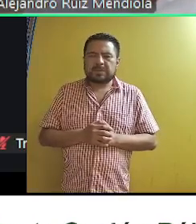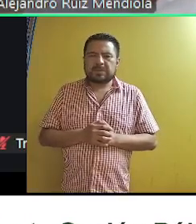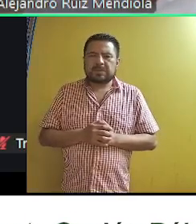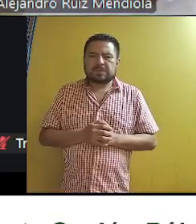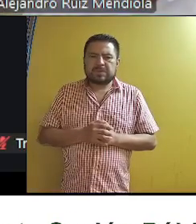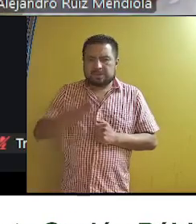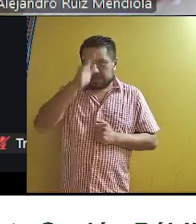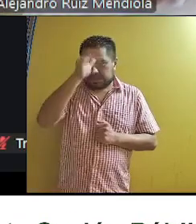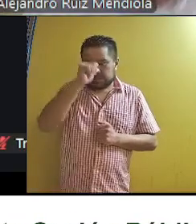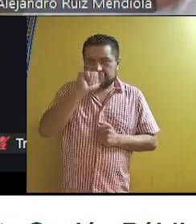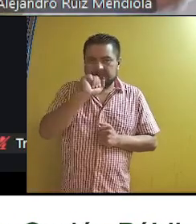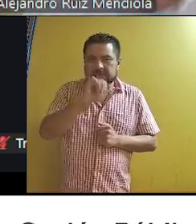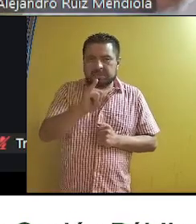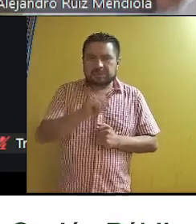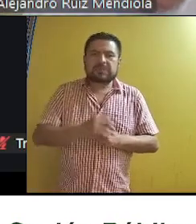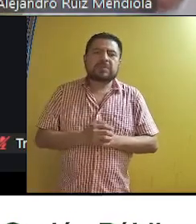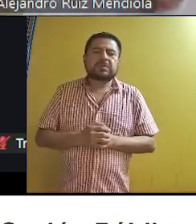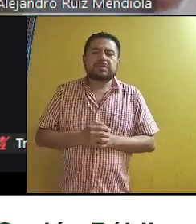A favor.